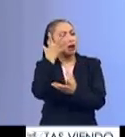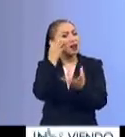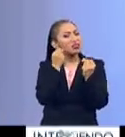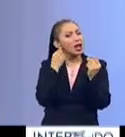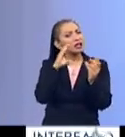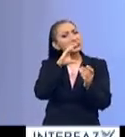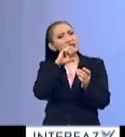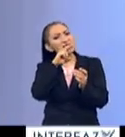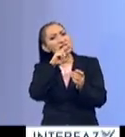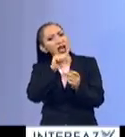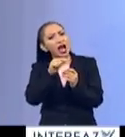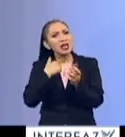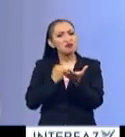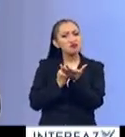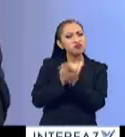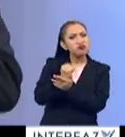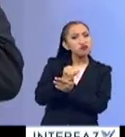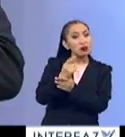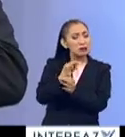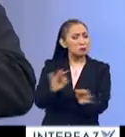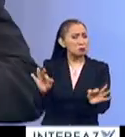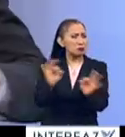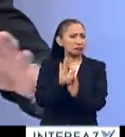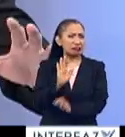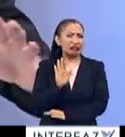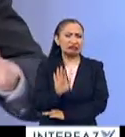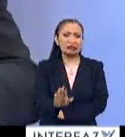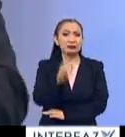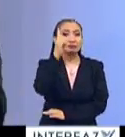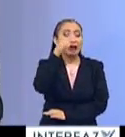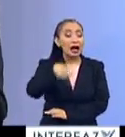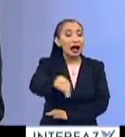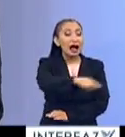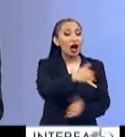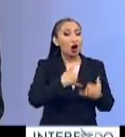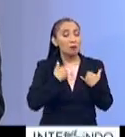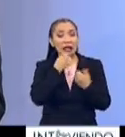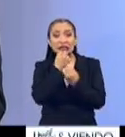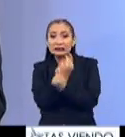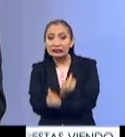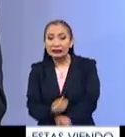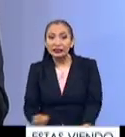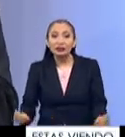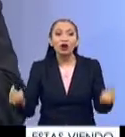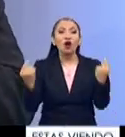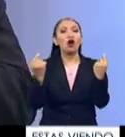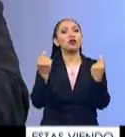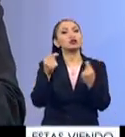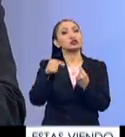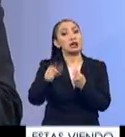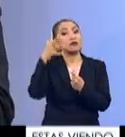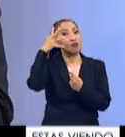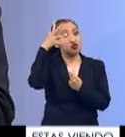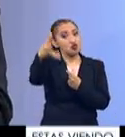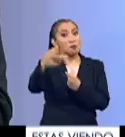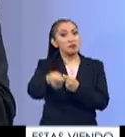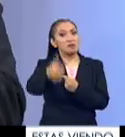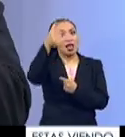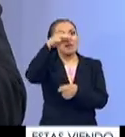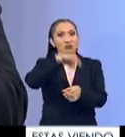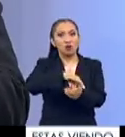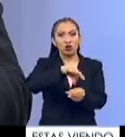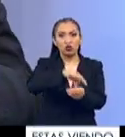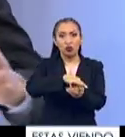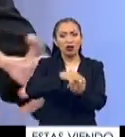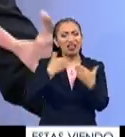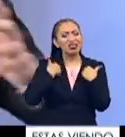educación democrática es fundamental, sobre todo para que los jóvenes, los niños, los que van a votar por primera vez,